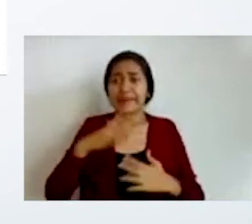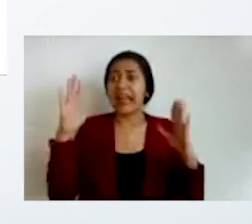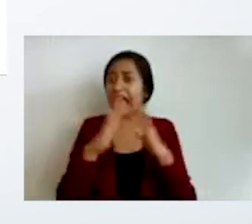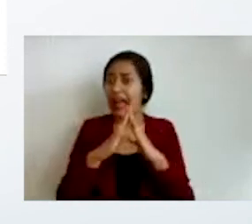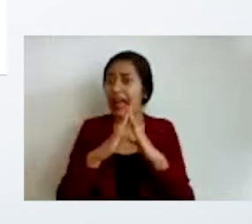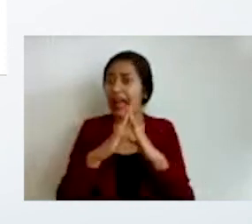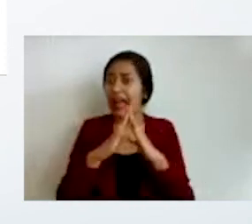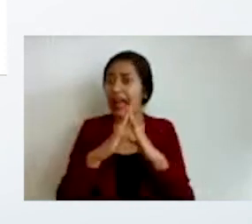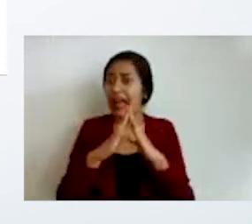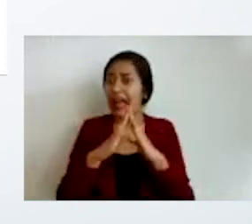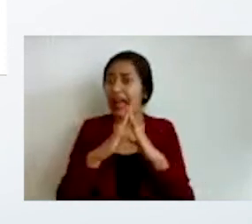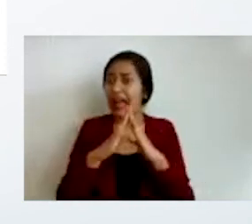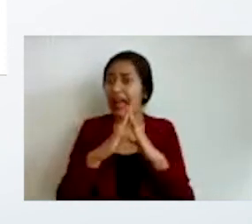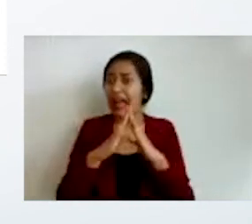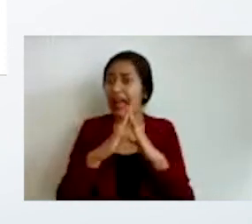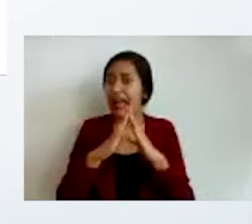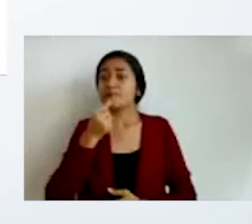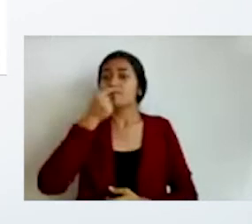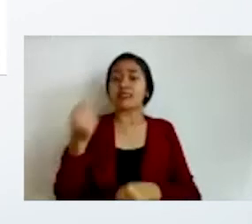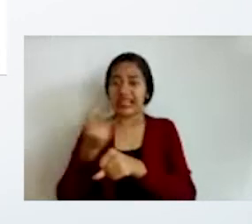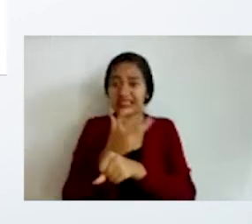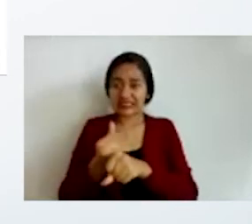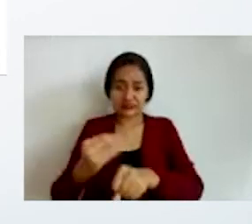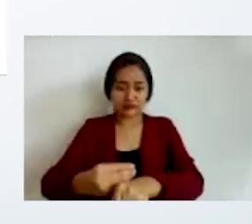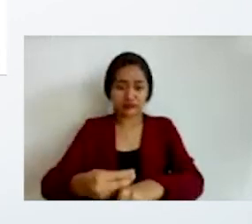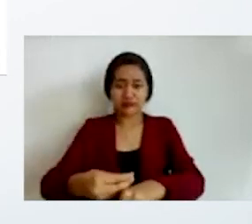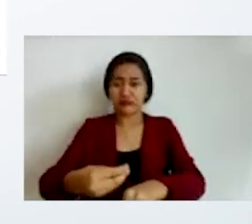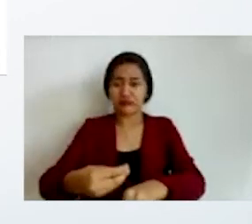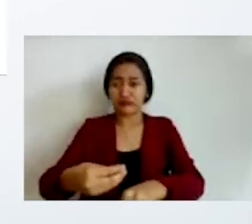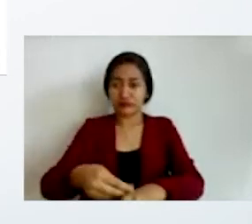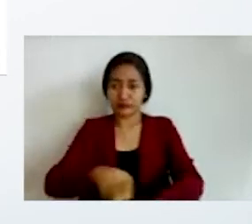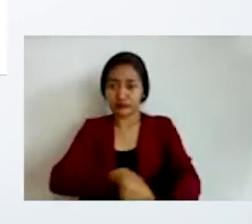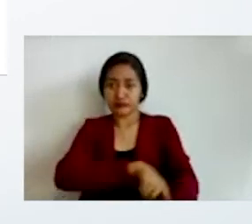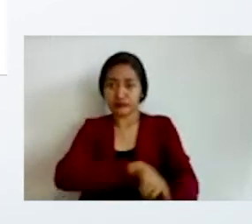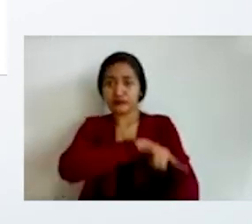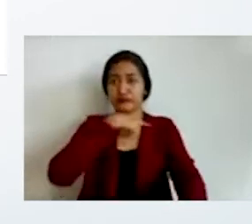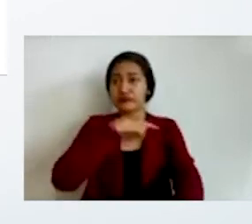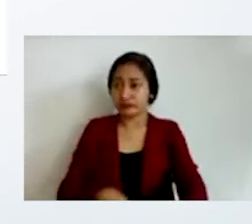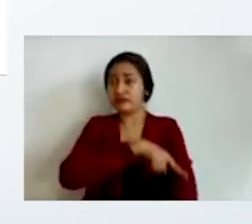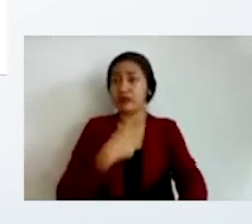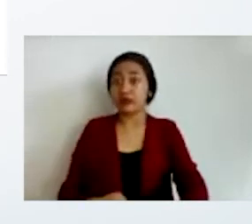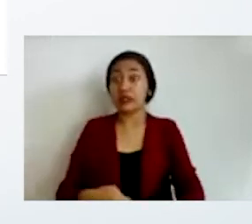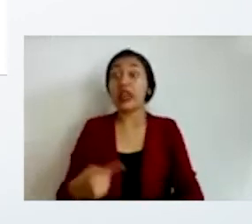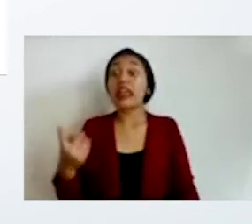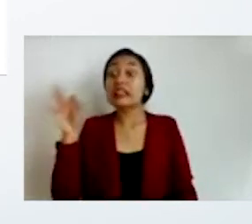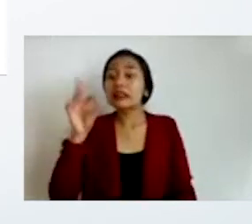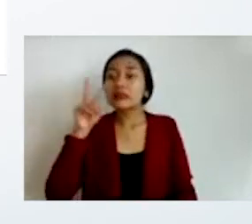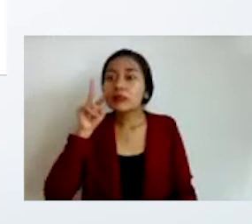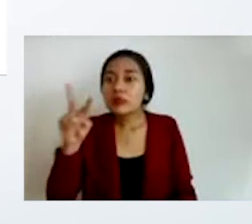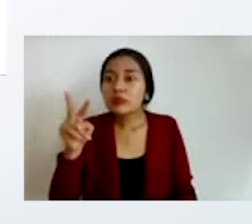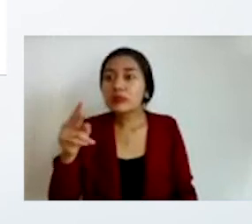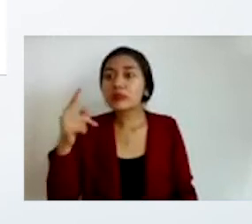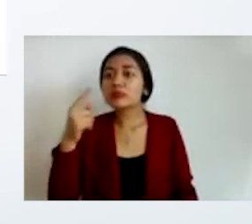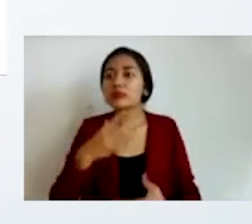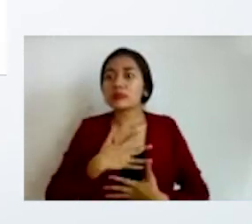manera adecuada la sangre, empiezan a entrar en expresiones o a mostrar expresiones como incrementar el número de